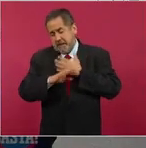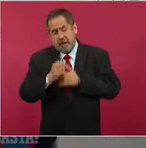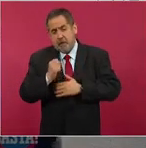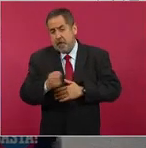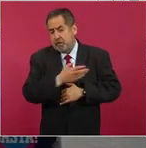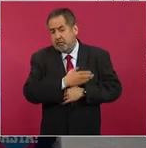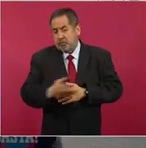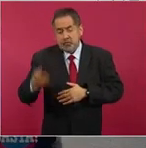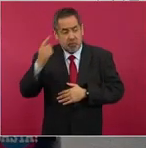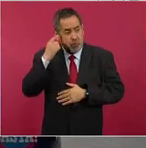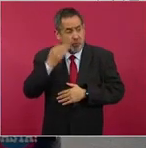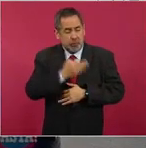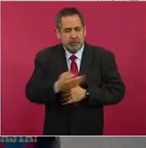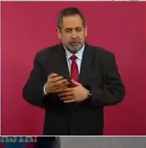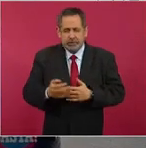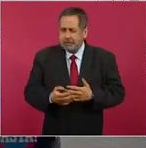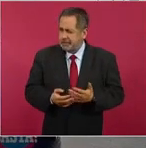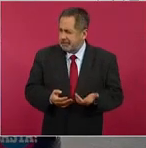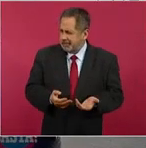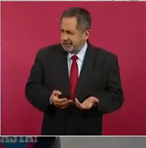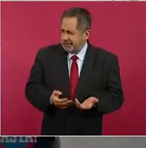¿No les parece que algo